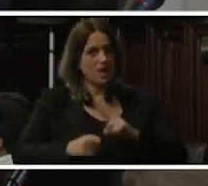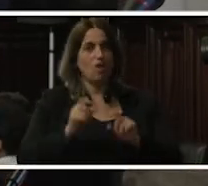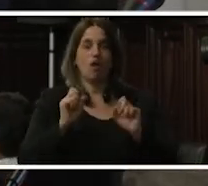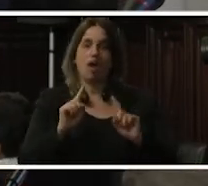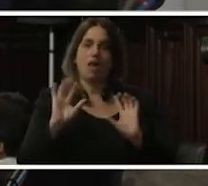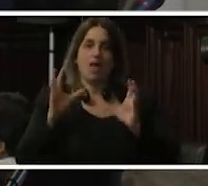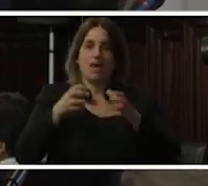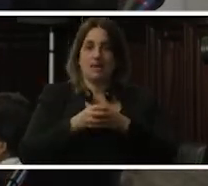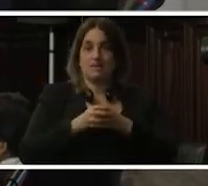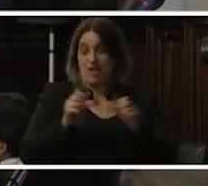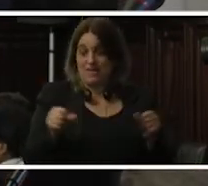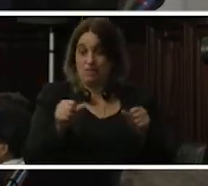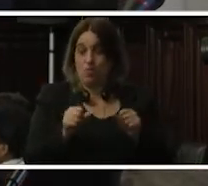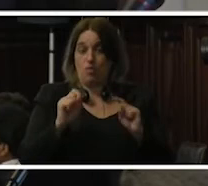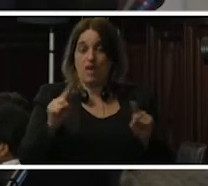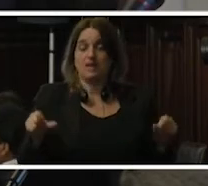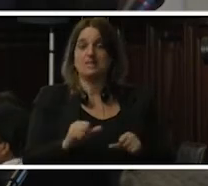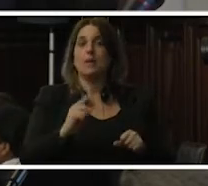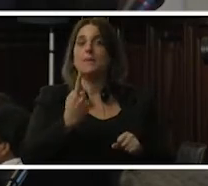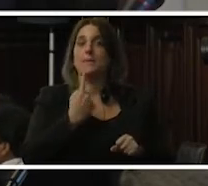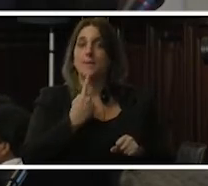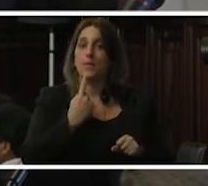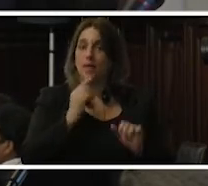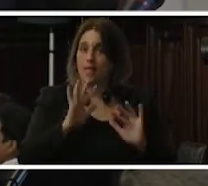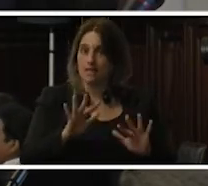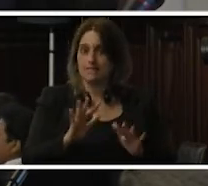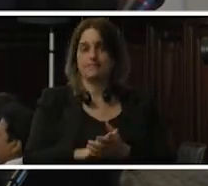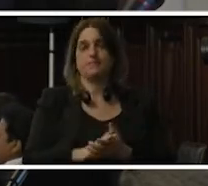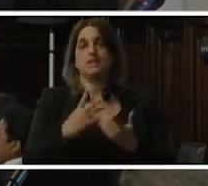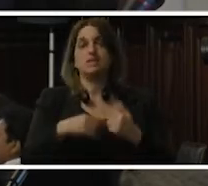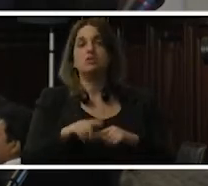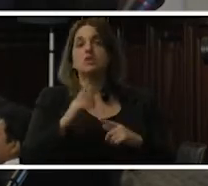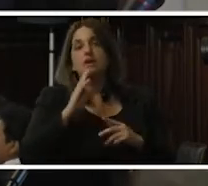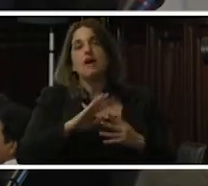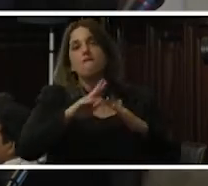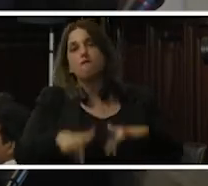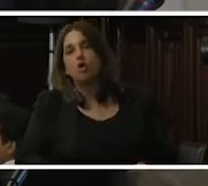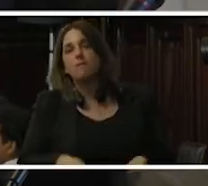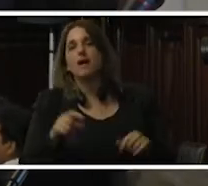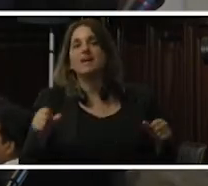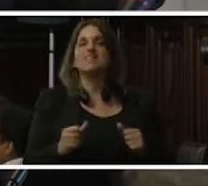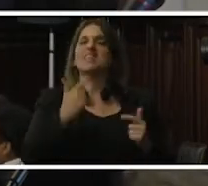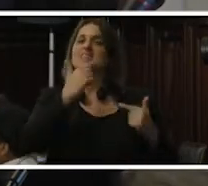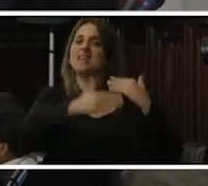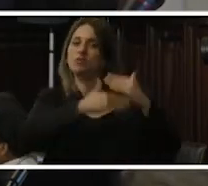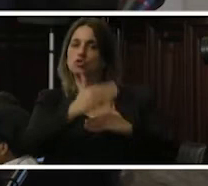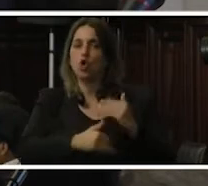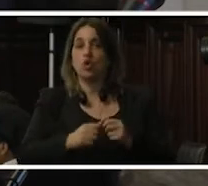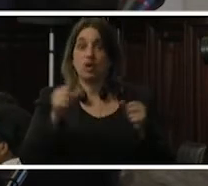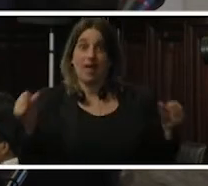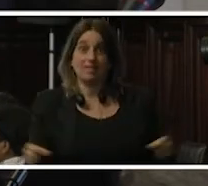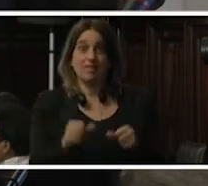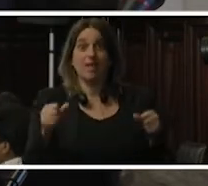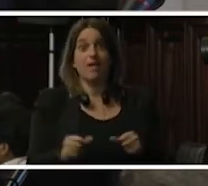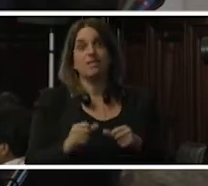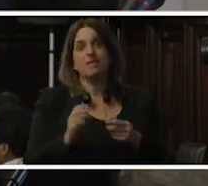generación de políticas o de medidas en este campo. Y el formato, la forma en que se desarrolló el evento en